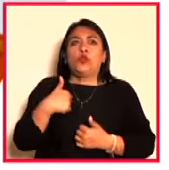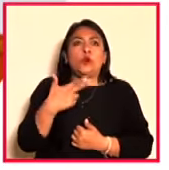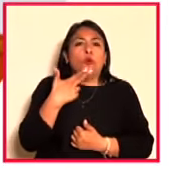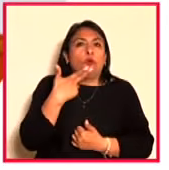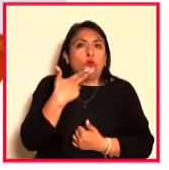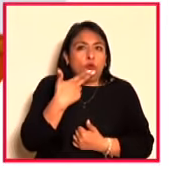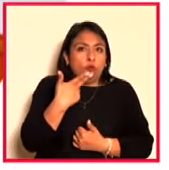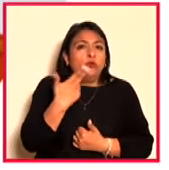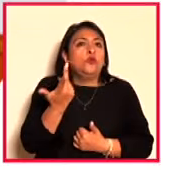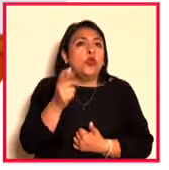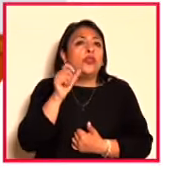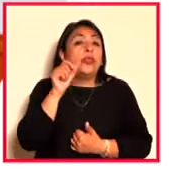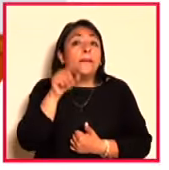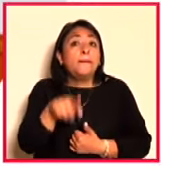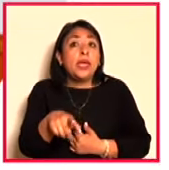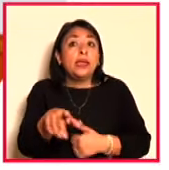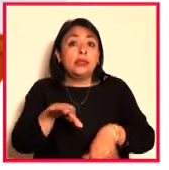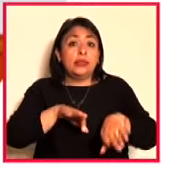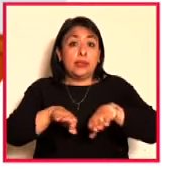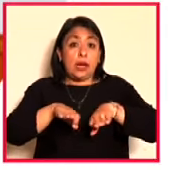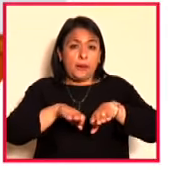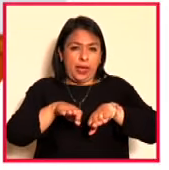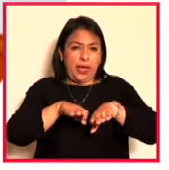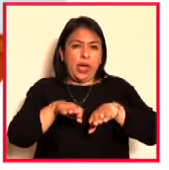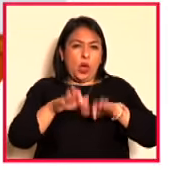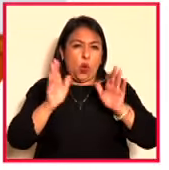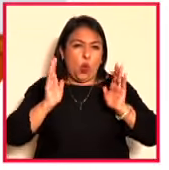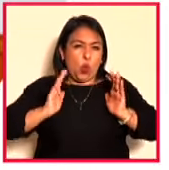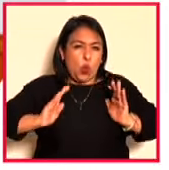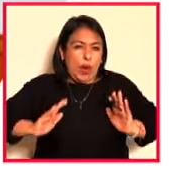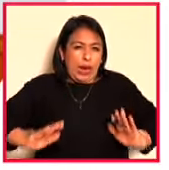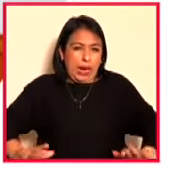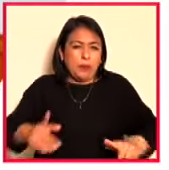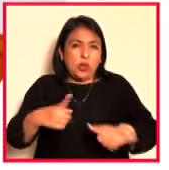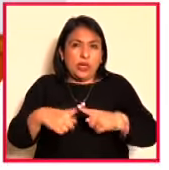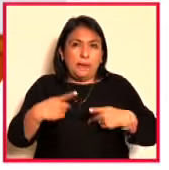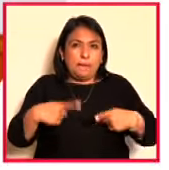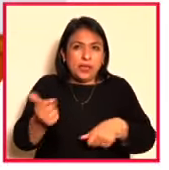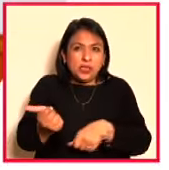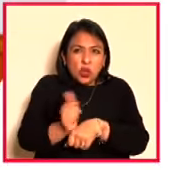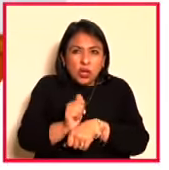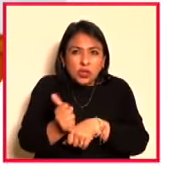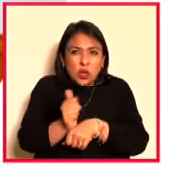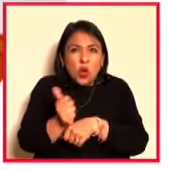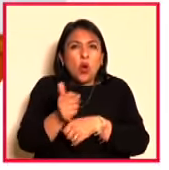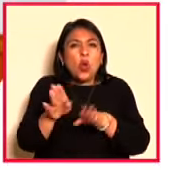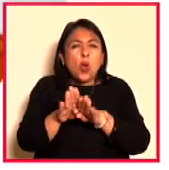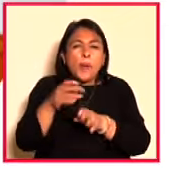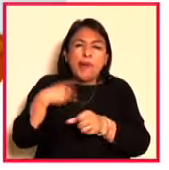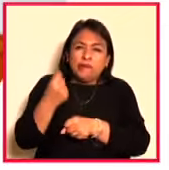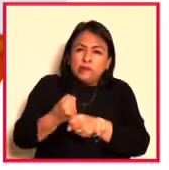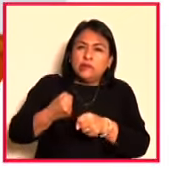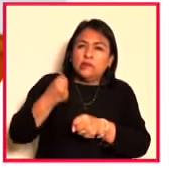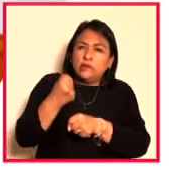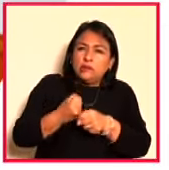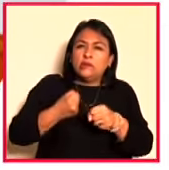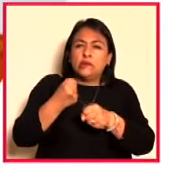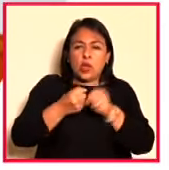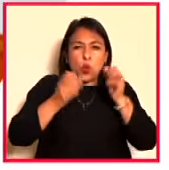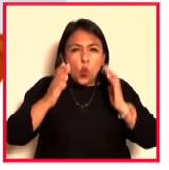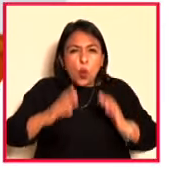y digamos, el trabajo físico del actor, del training y del entrenamiento físico y vocal para